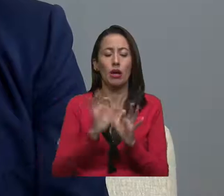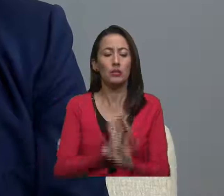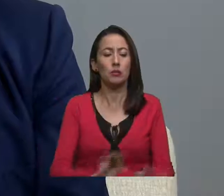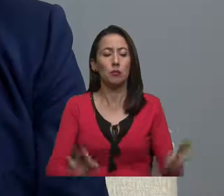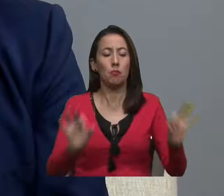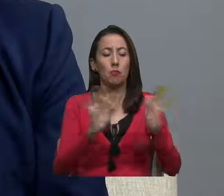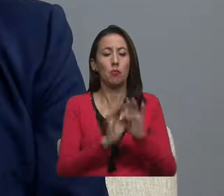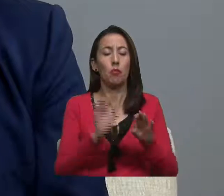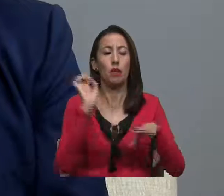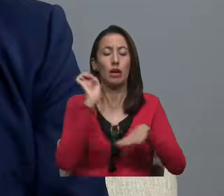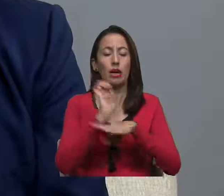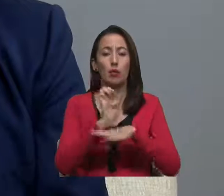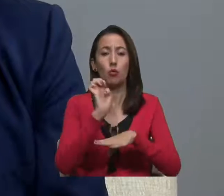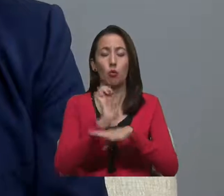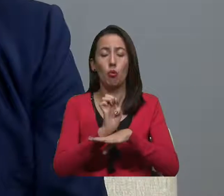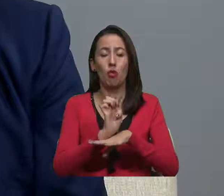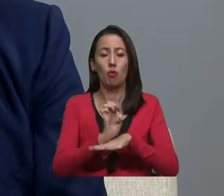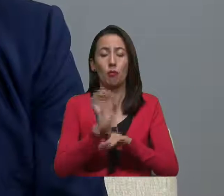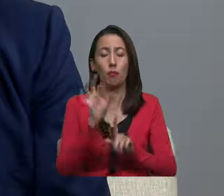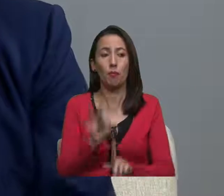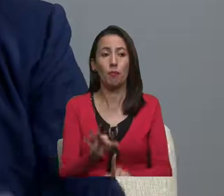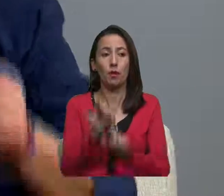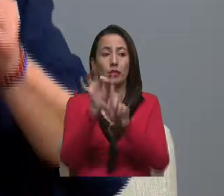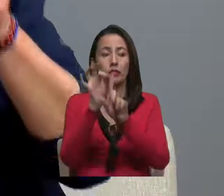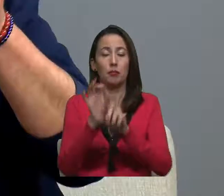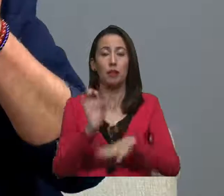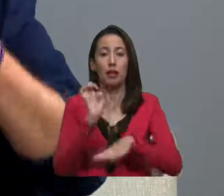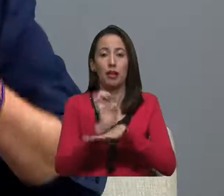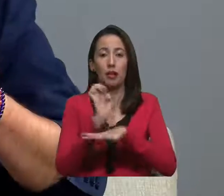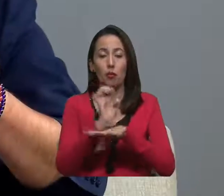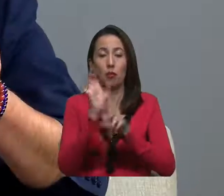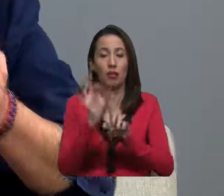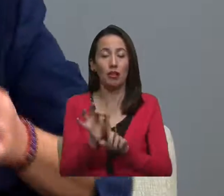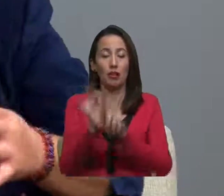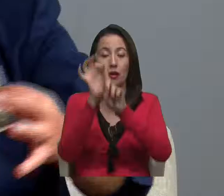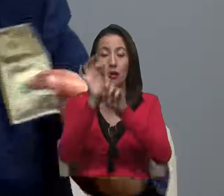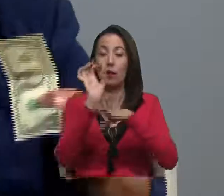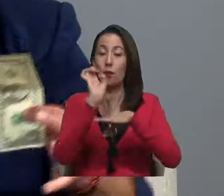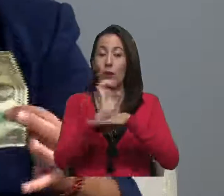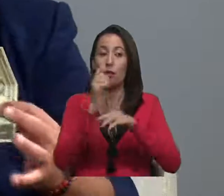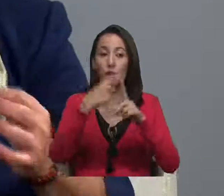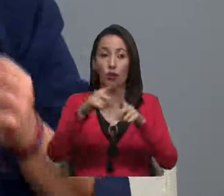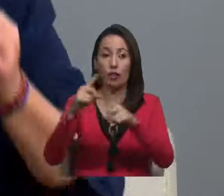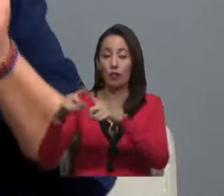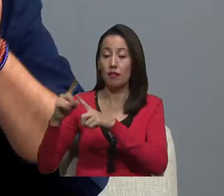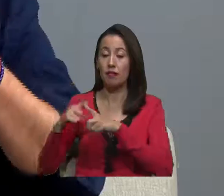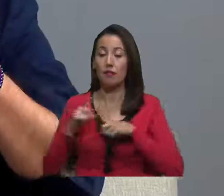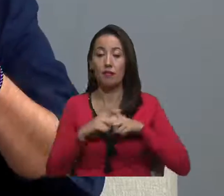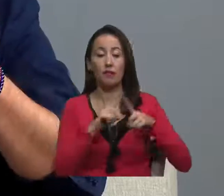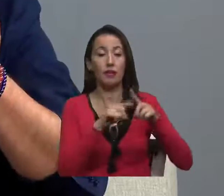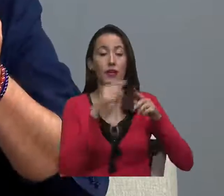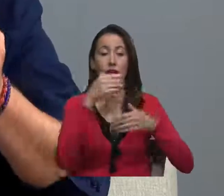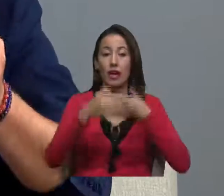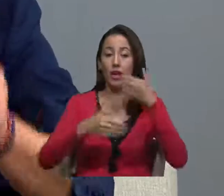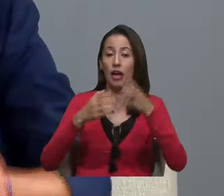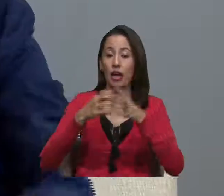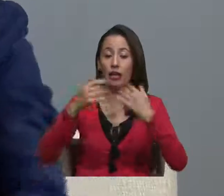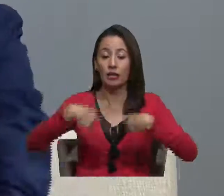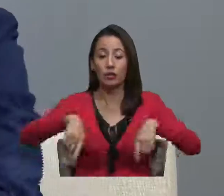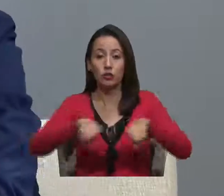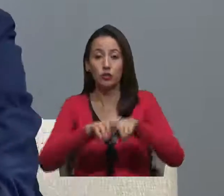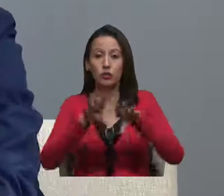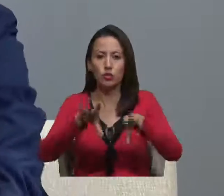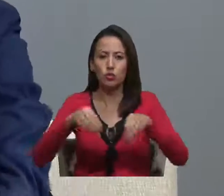es ecuador para los ecuatorianos si ingresan a diferentes zonas que vamos a regular si dólares